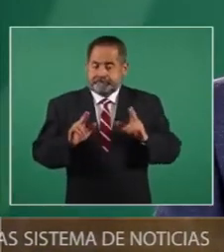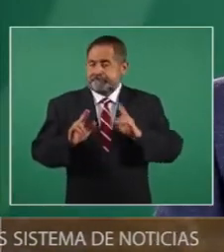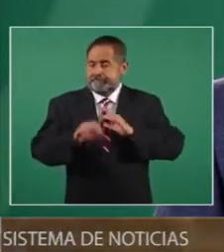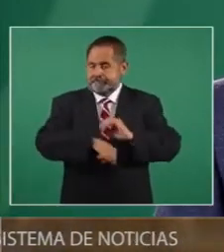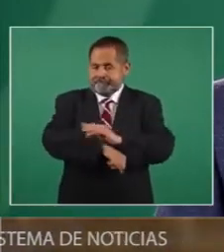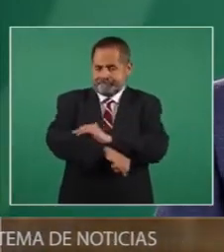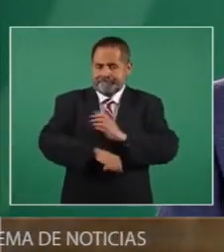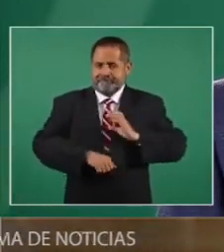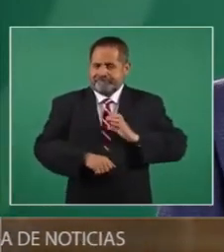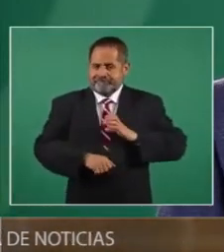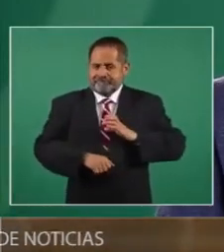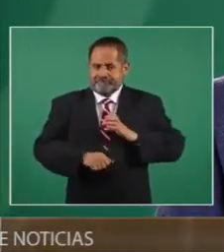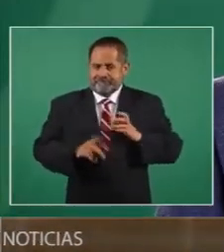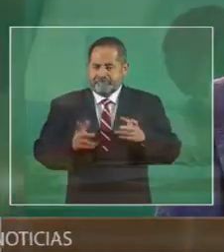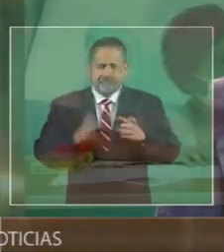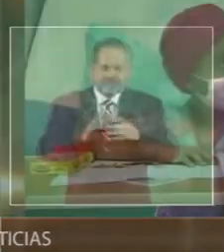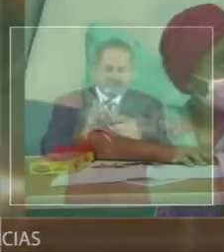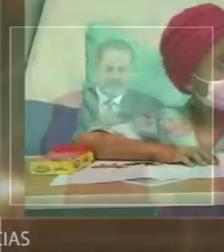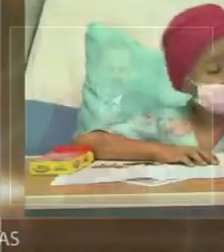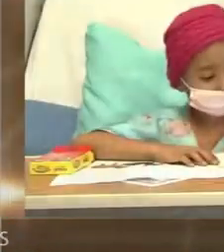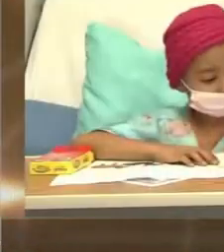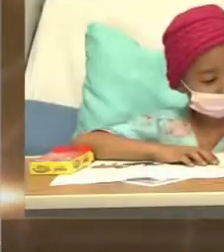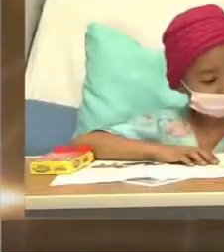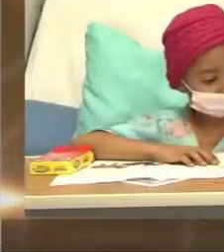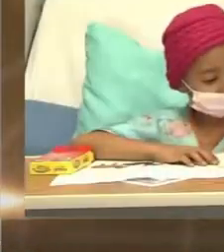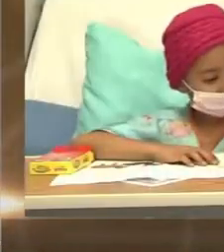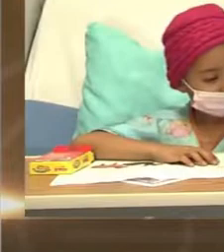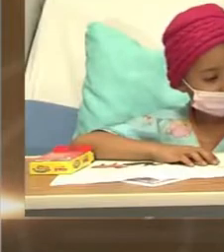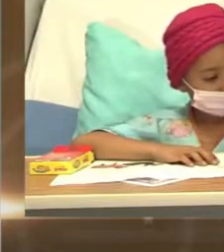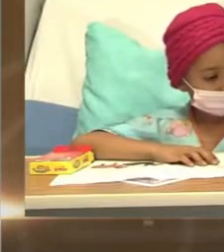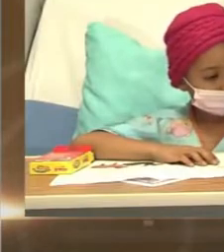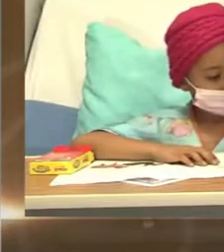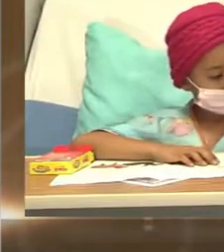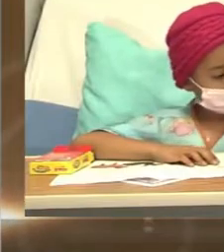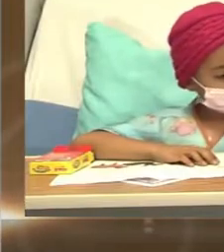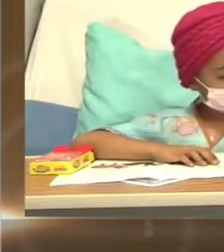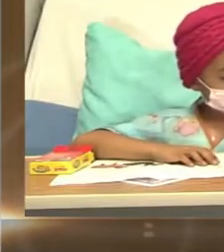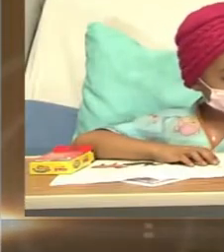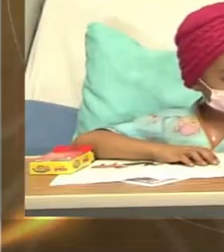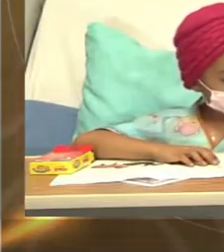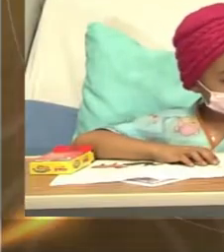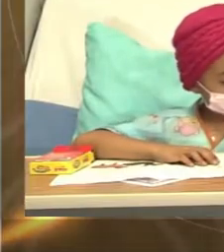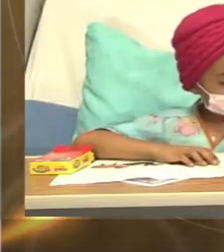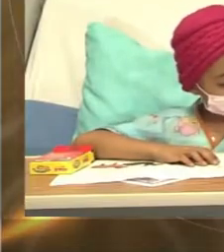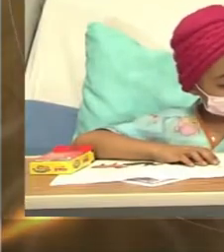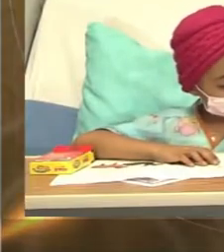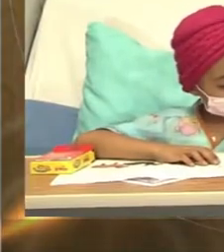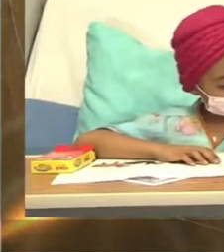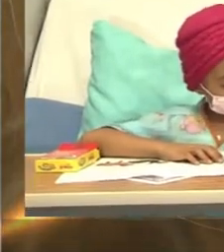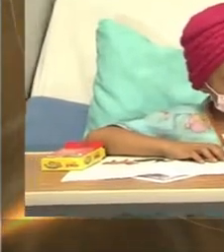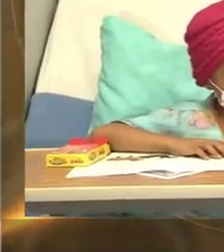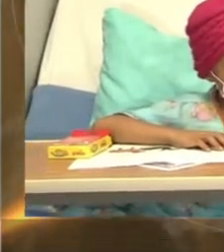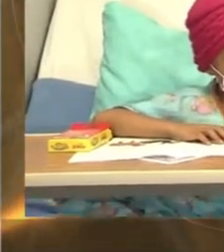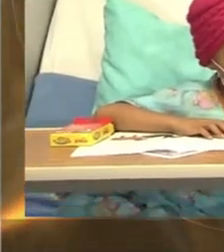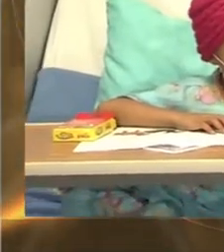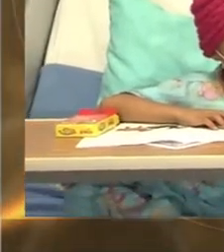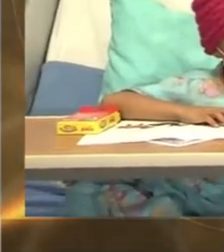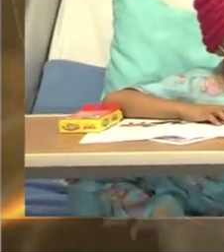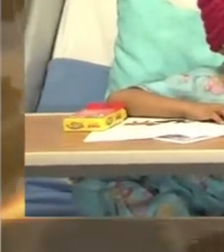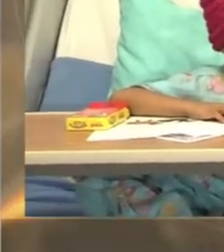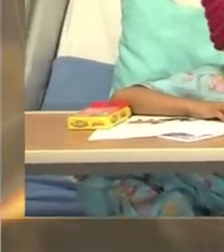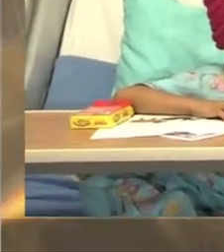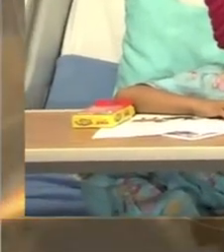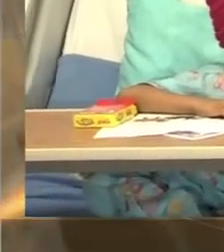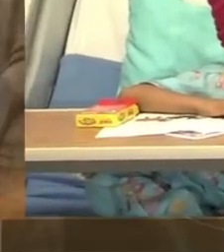Proyectos, UNOP, se adquirieron los tan necesarios medicamentos por los que gastaron más de 11.500.000 pesos